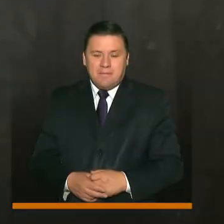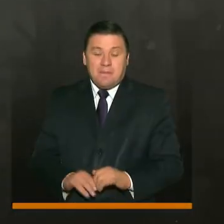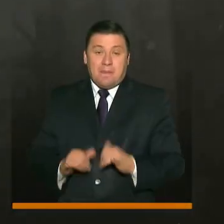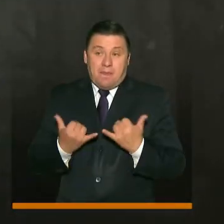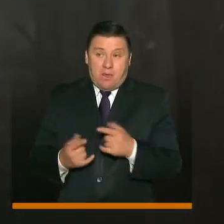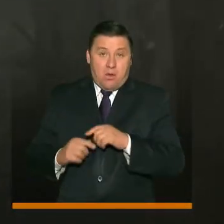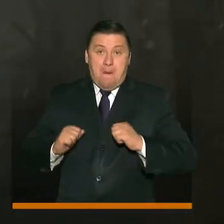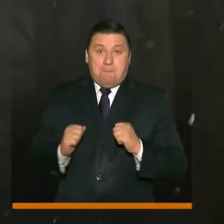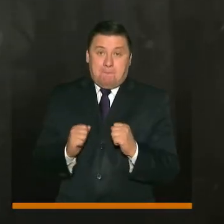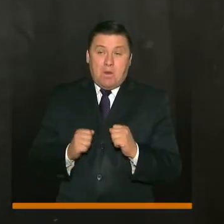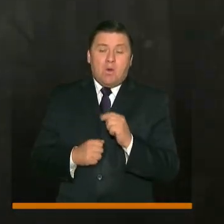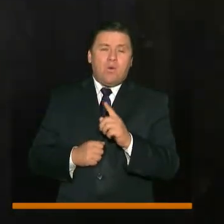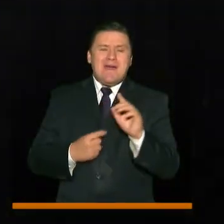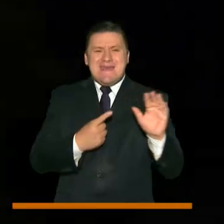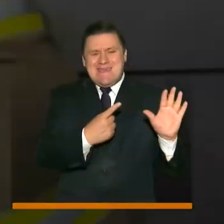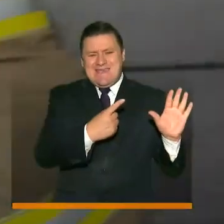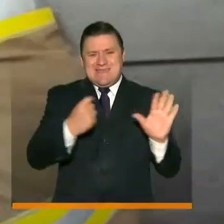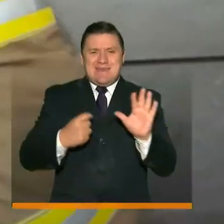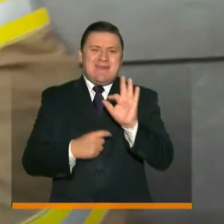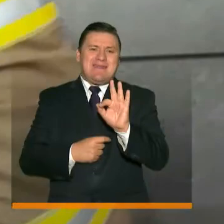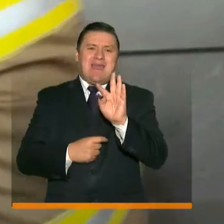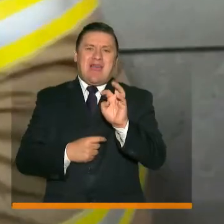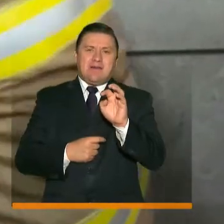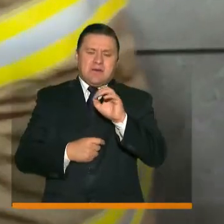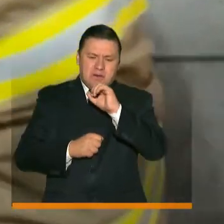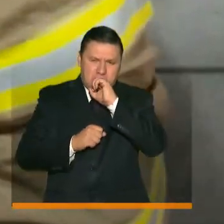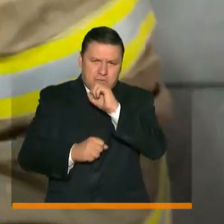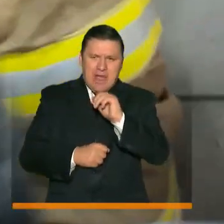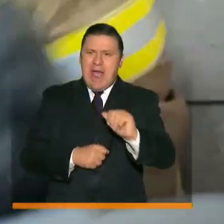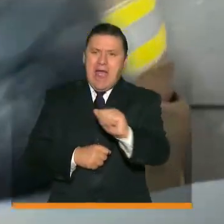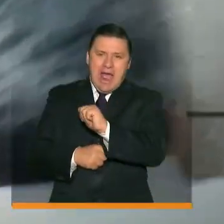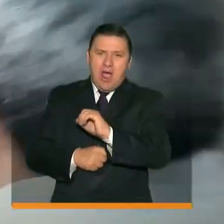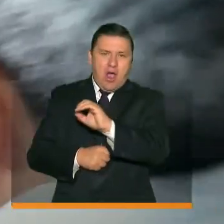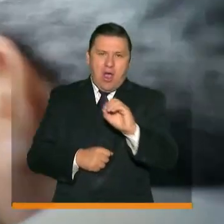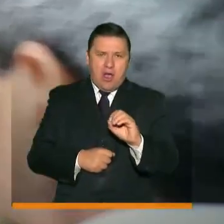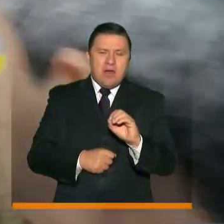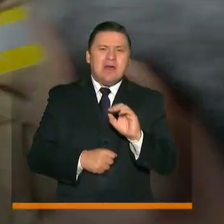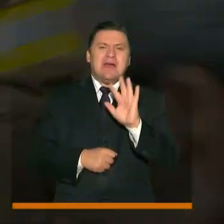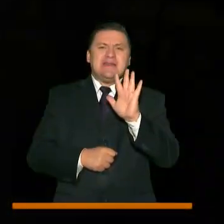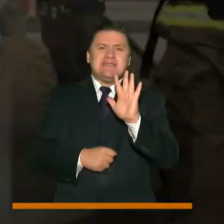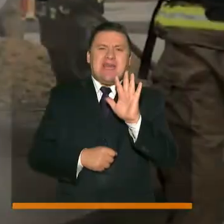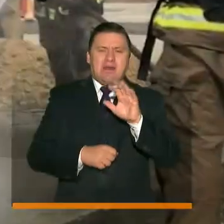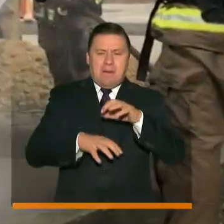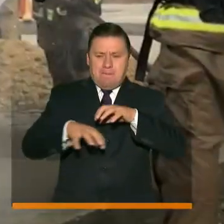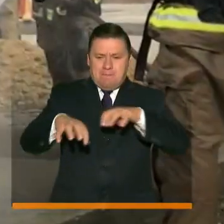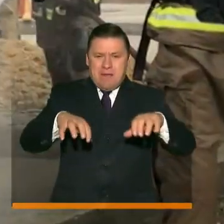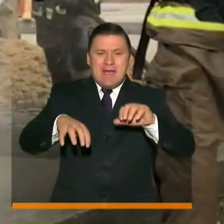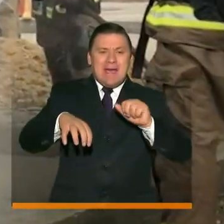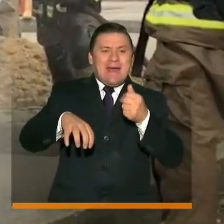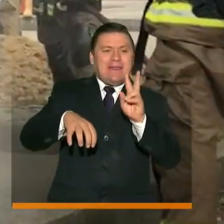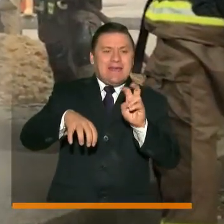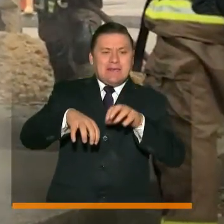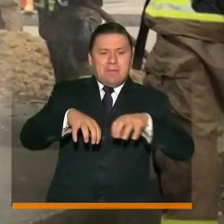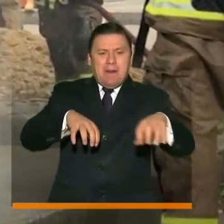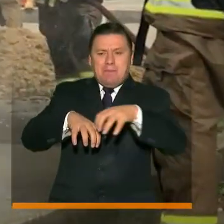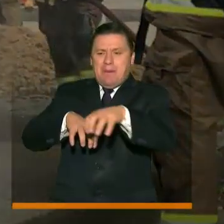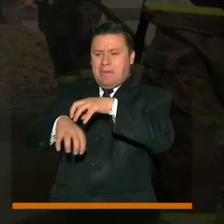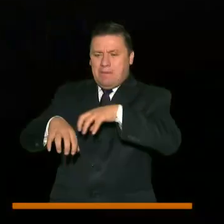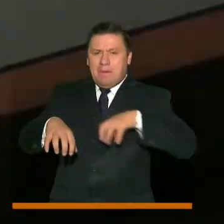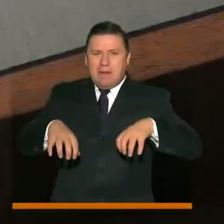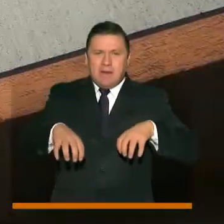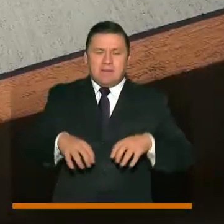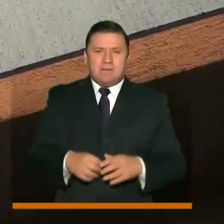Hoy Bogotá cuenta con 638 héroes y heroínas, 5 compañías y 17 estaciones de servicio.